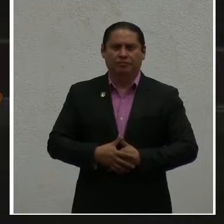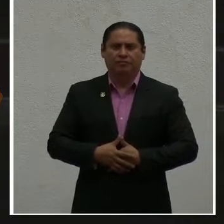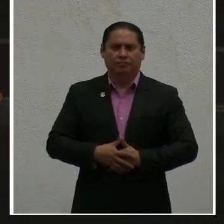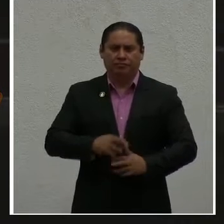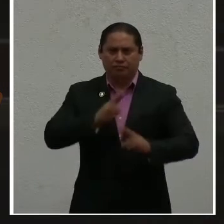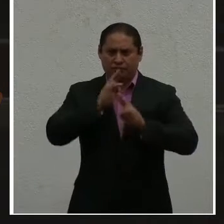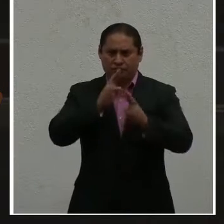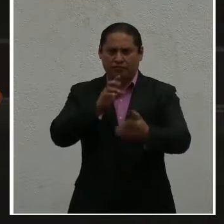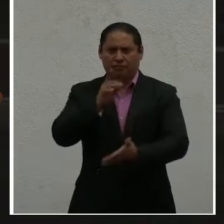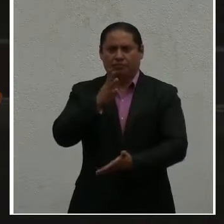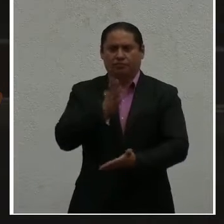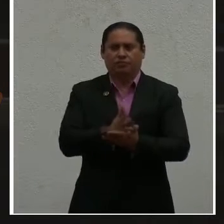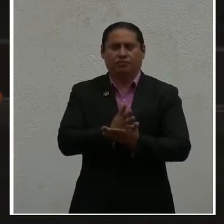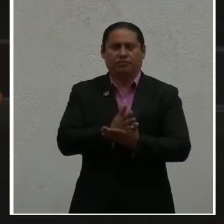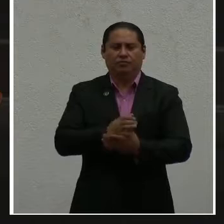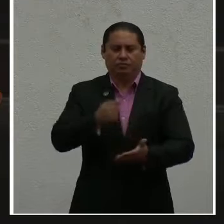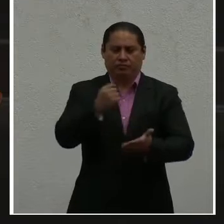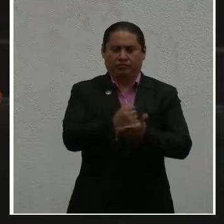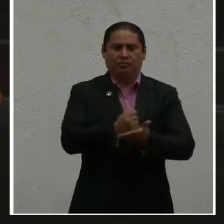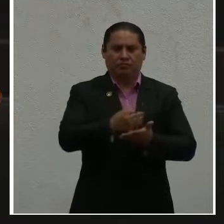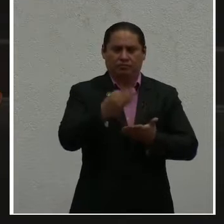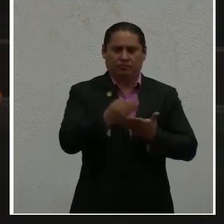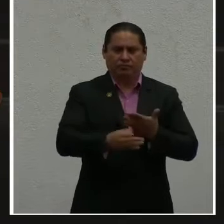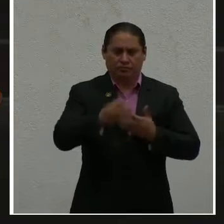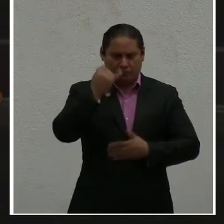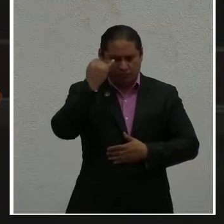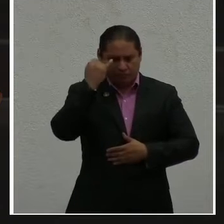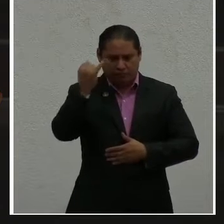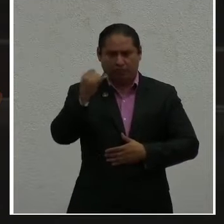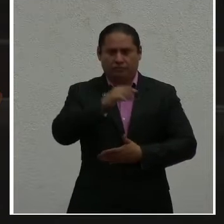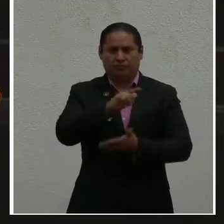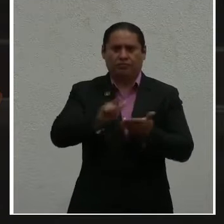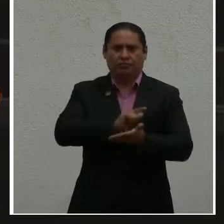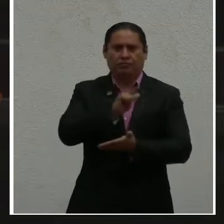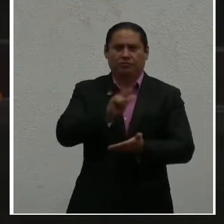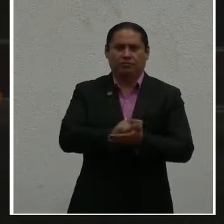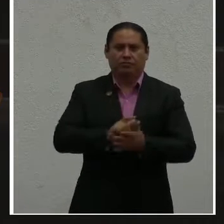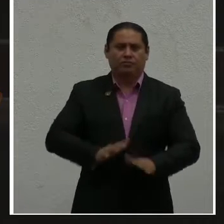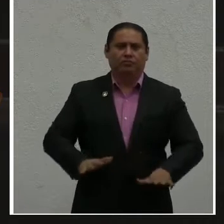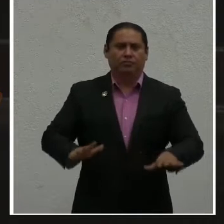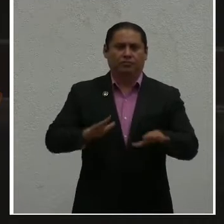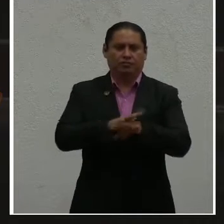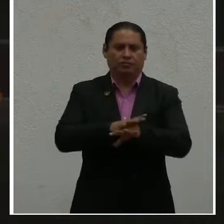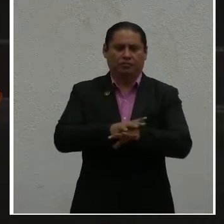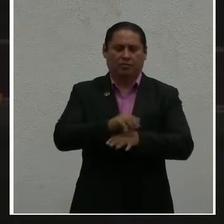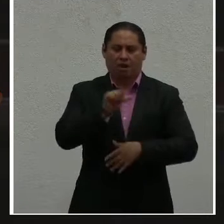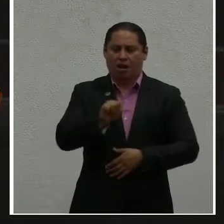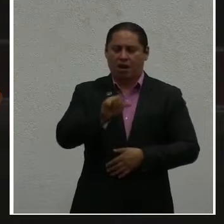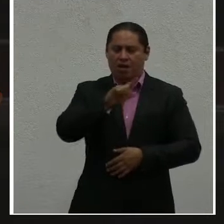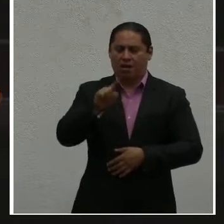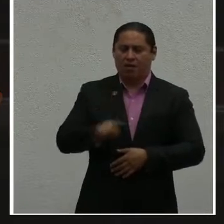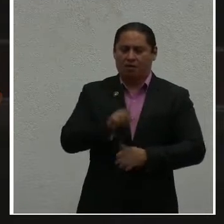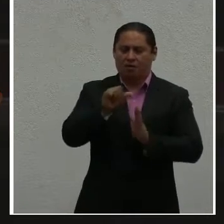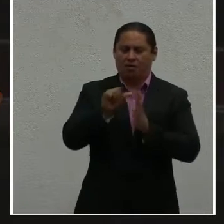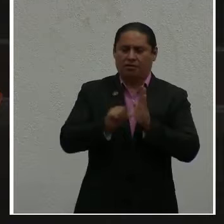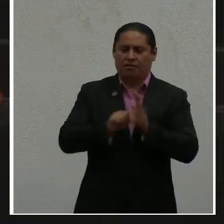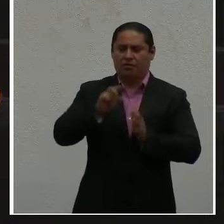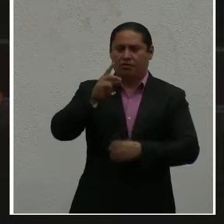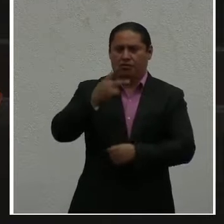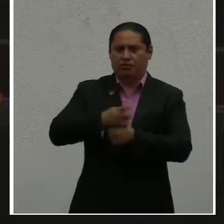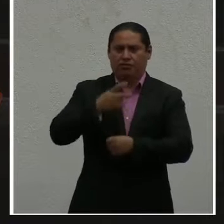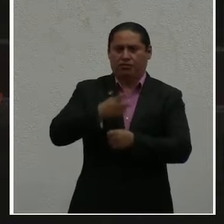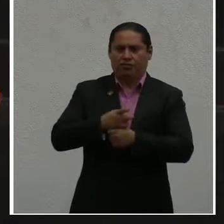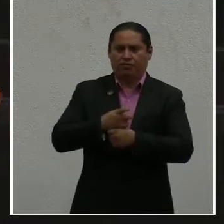Resolutivo único. Es de aprobarse la iniciativa de decreto por el que se reforma el inciso A del artículo segundo